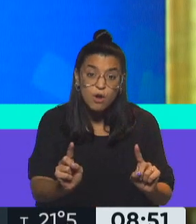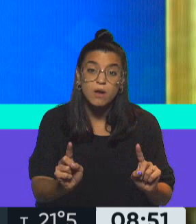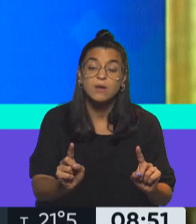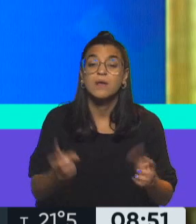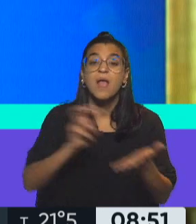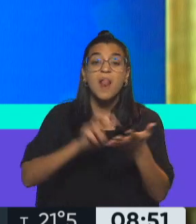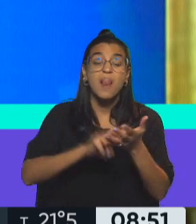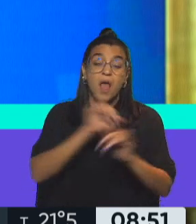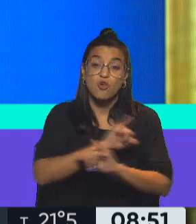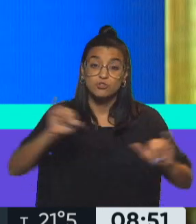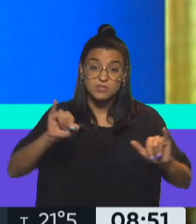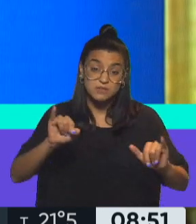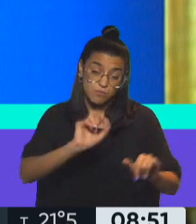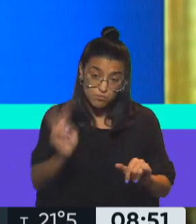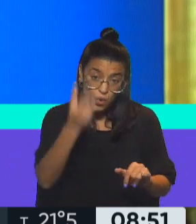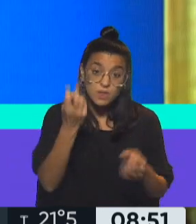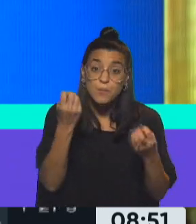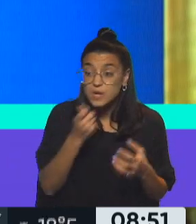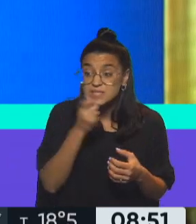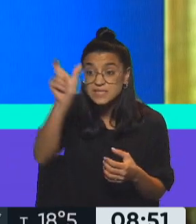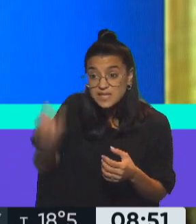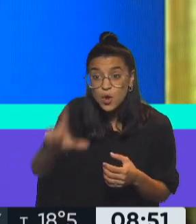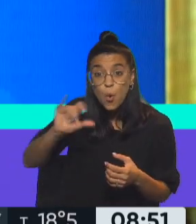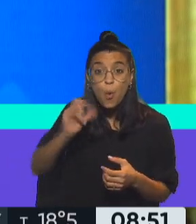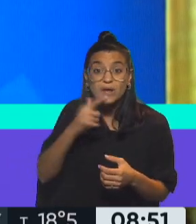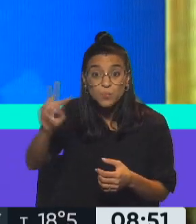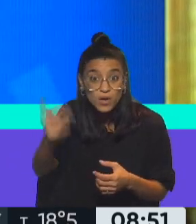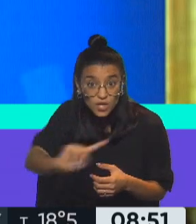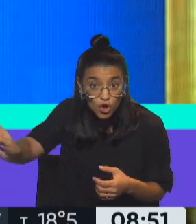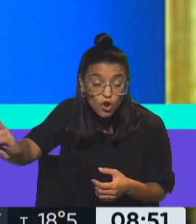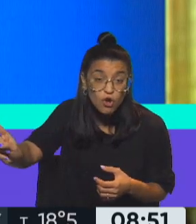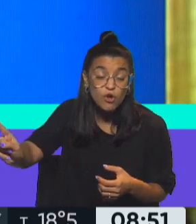La noticia fue la muerte, porque si el pibe no hubiera muerto,